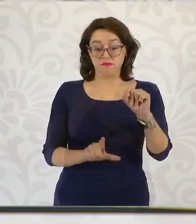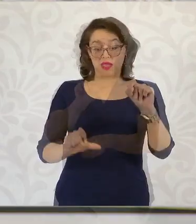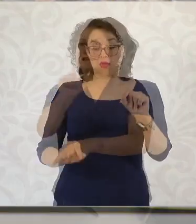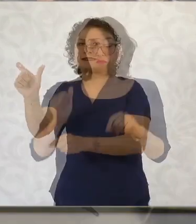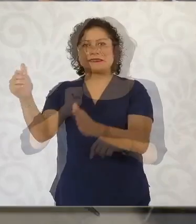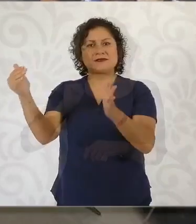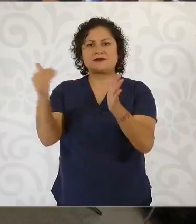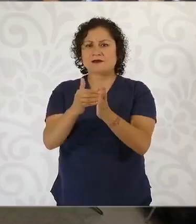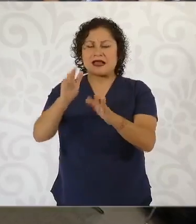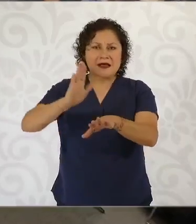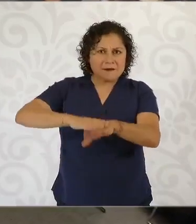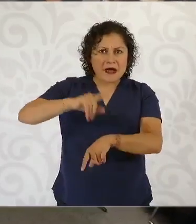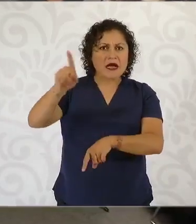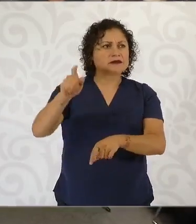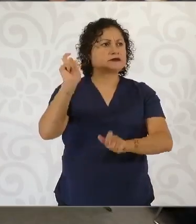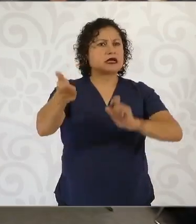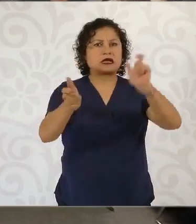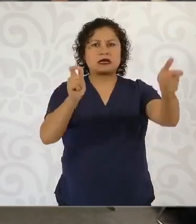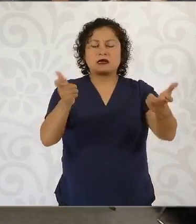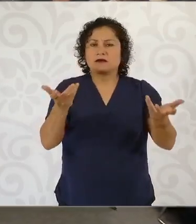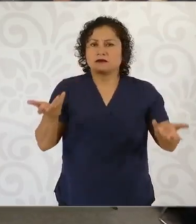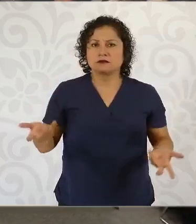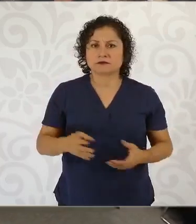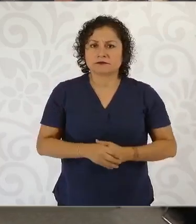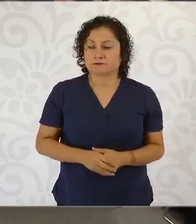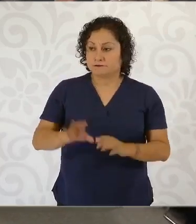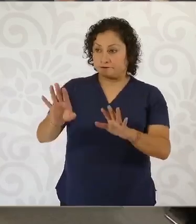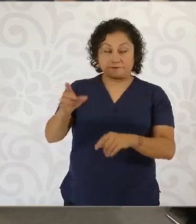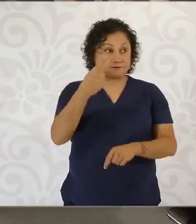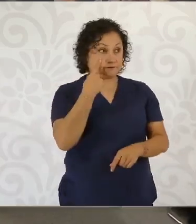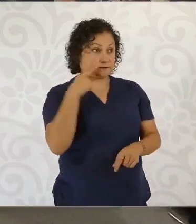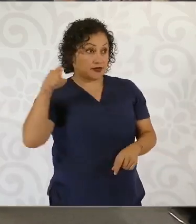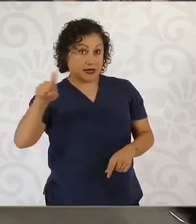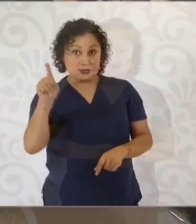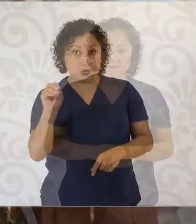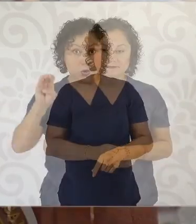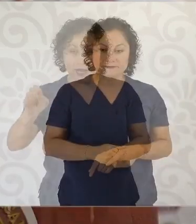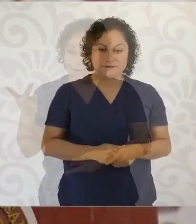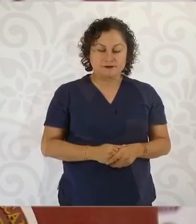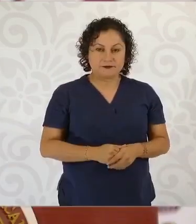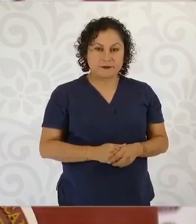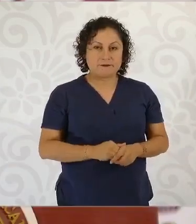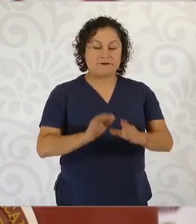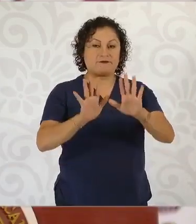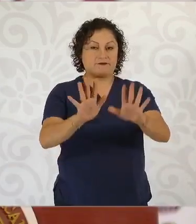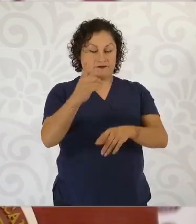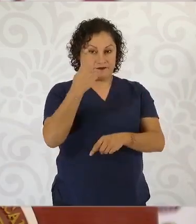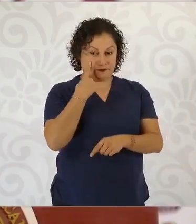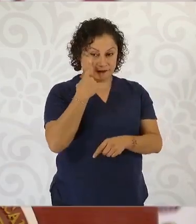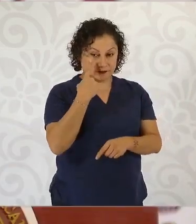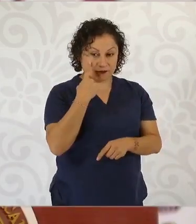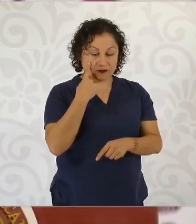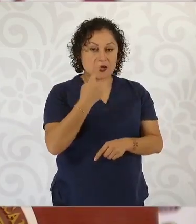televisión que vienen muy preparados para poder contestar esta pregunta. Pero primero… Nosotros estamos con